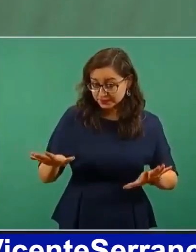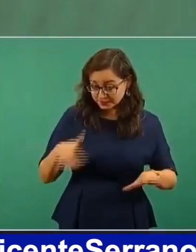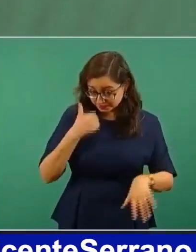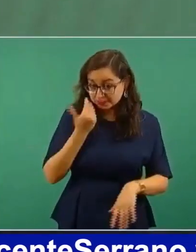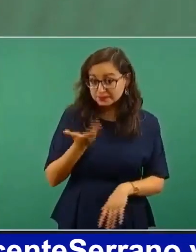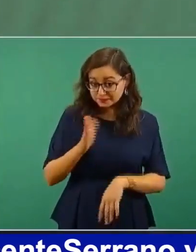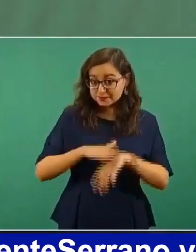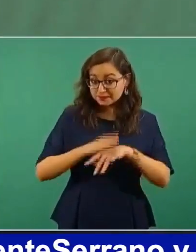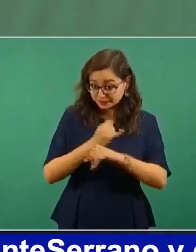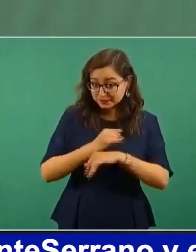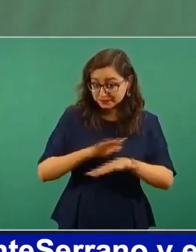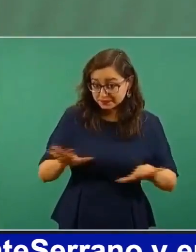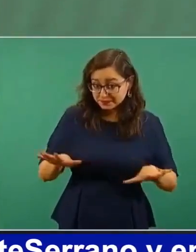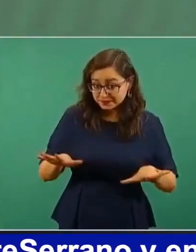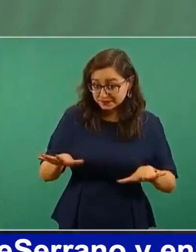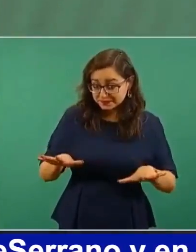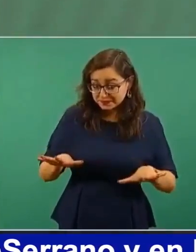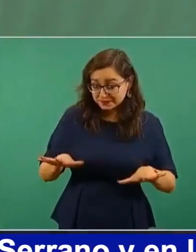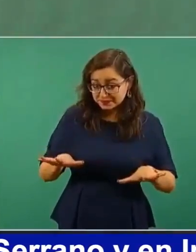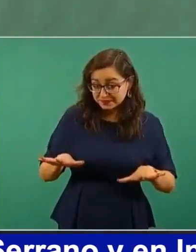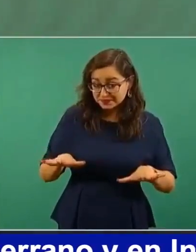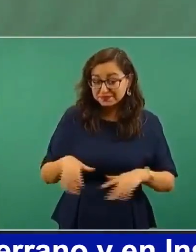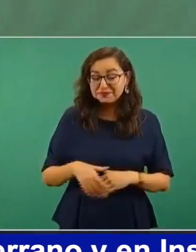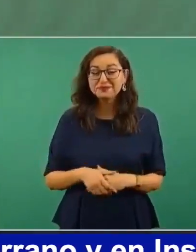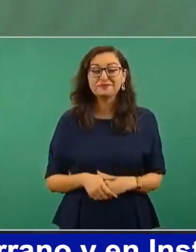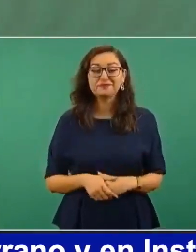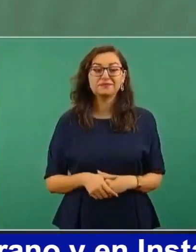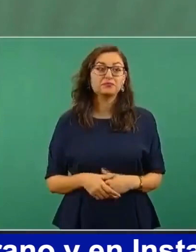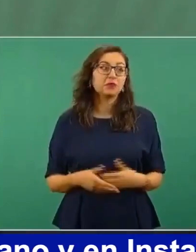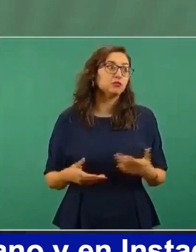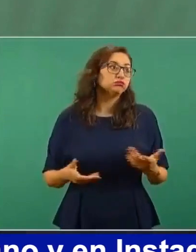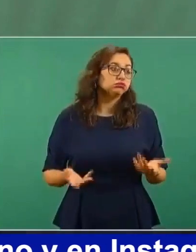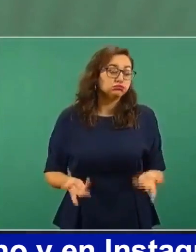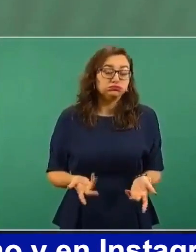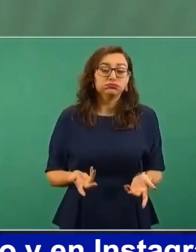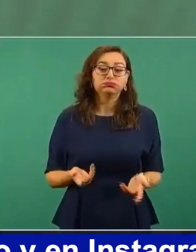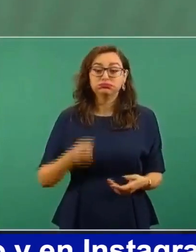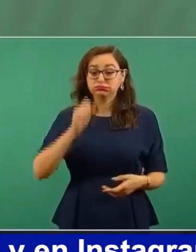actúan? Pues el día de la elección,